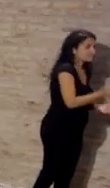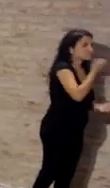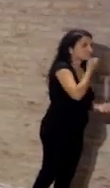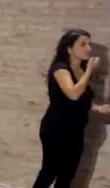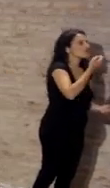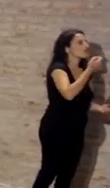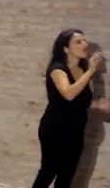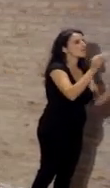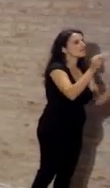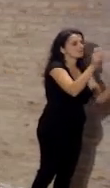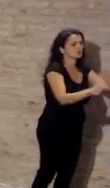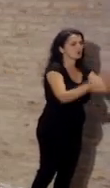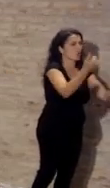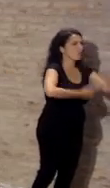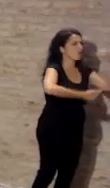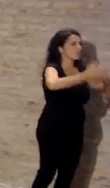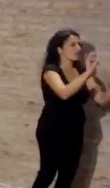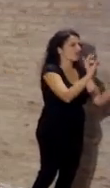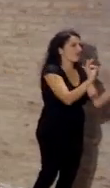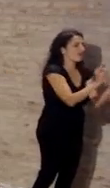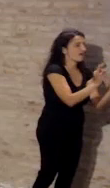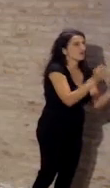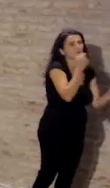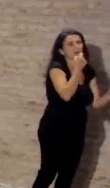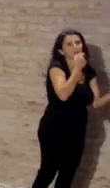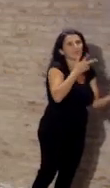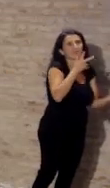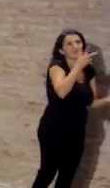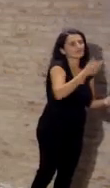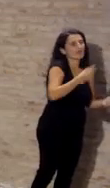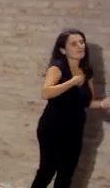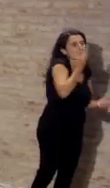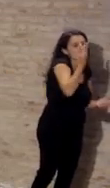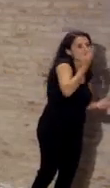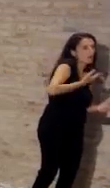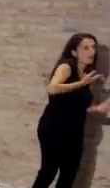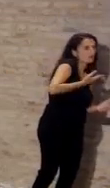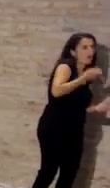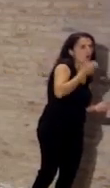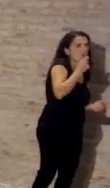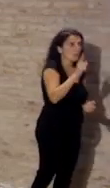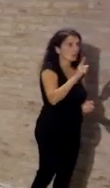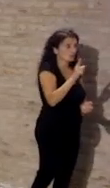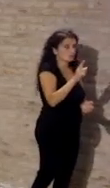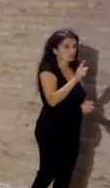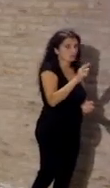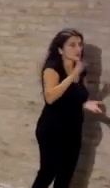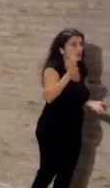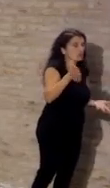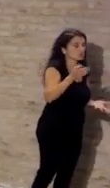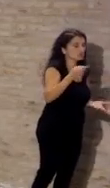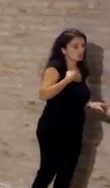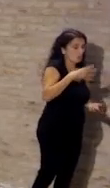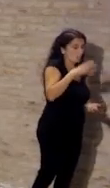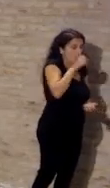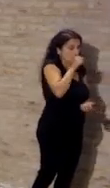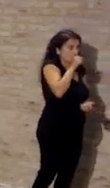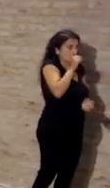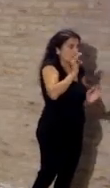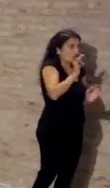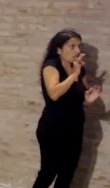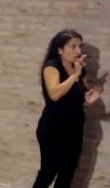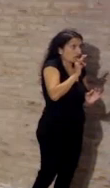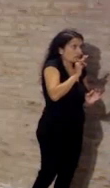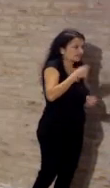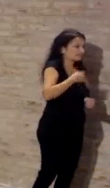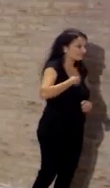derecho a decir lo que te gusta y lo que no capaz que no lo sabías y entonces no decías nada y no no me